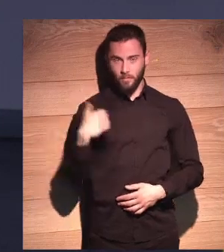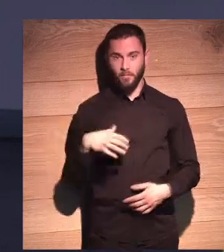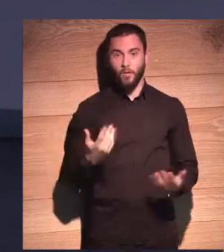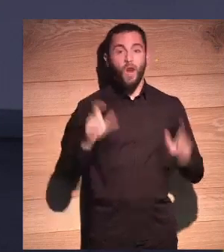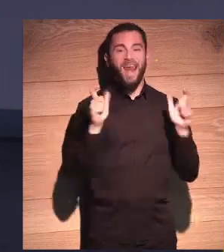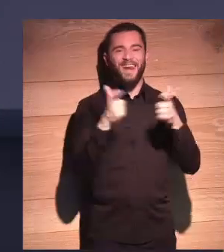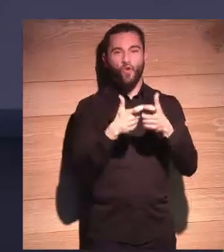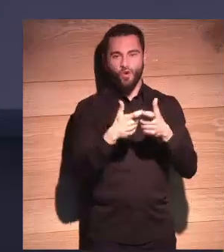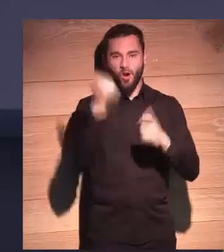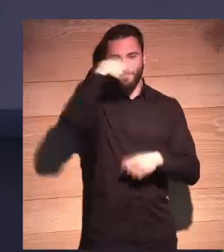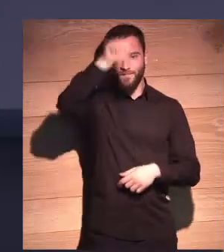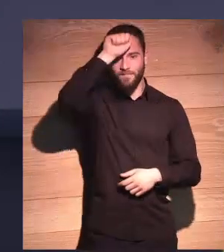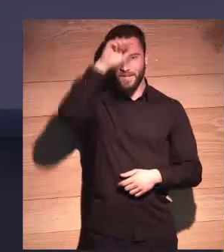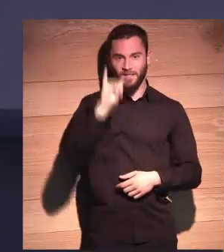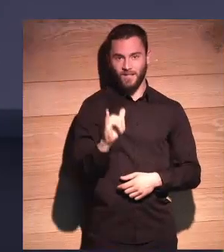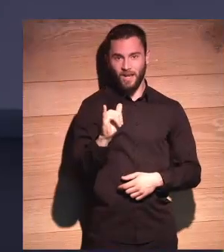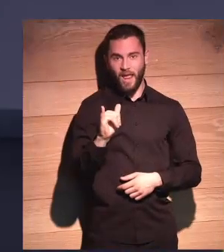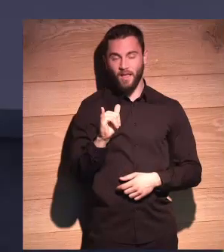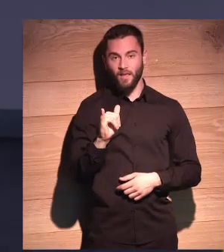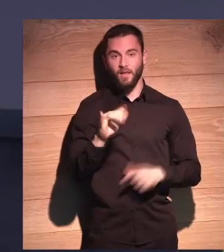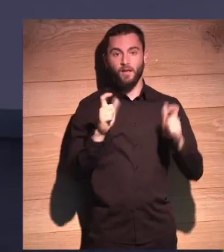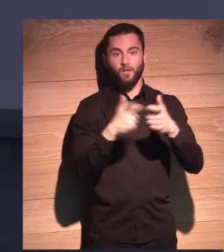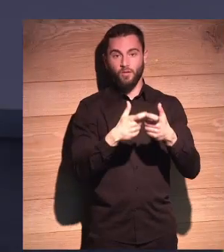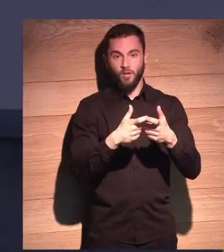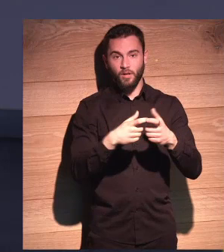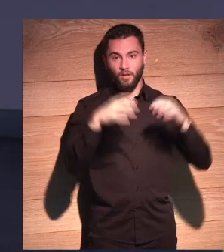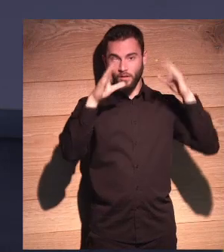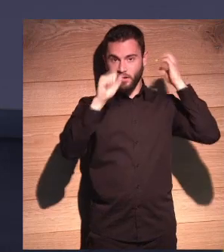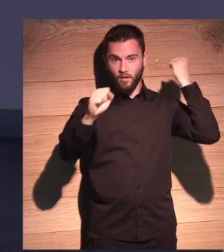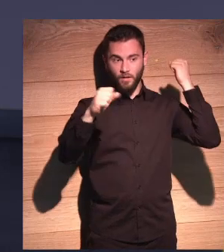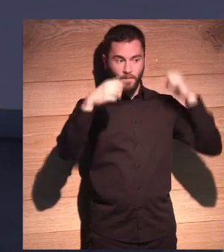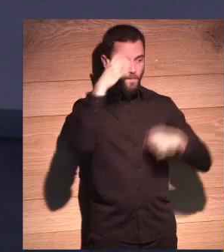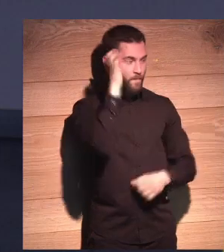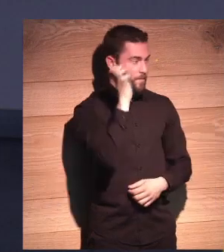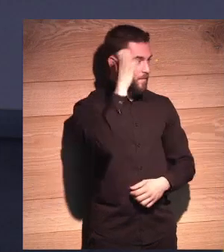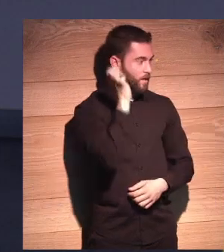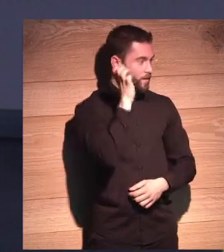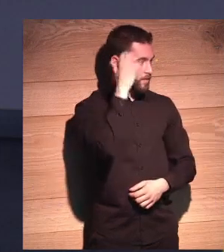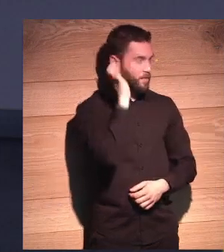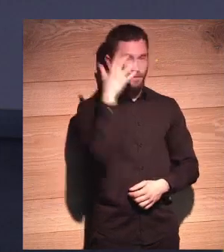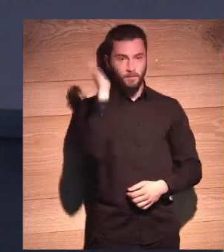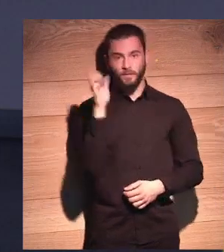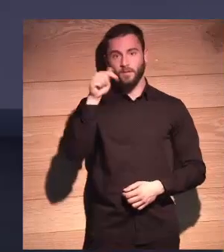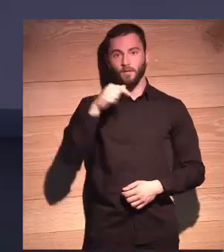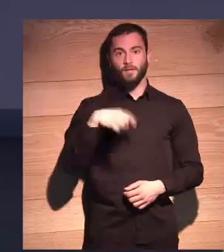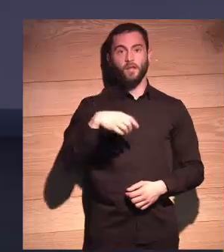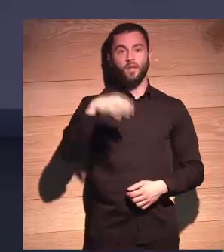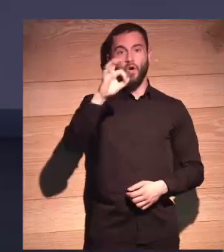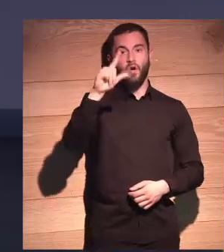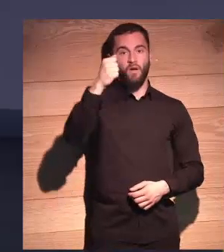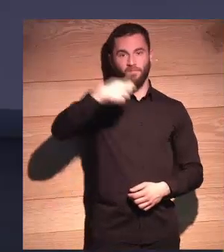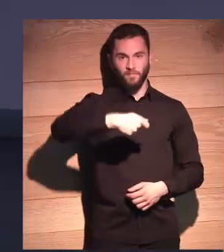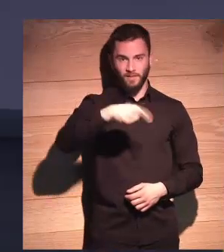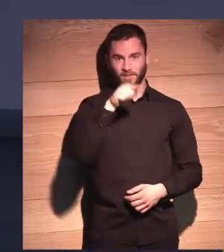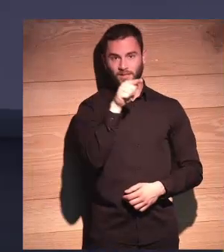teníamos una reunión en Berlín y estaba la canciller Merkel, el presidente de la República Francesa, que se llamaba Hollande,